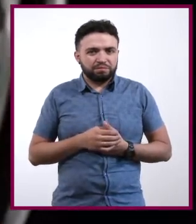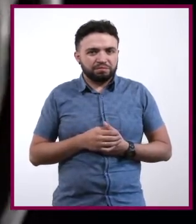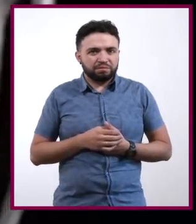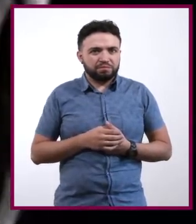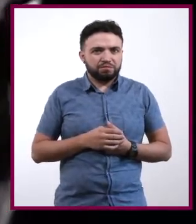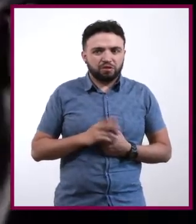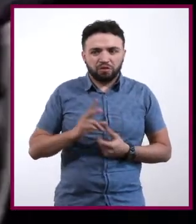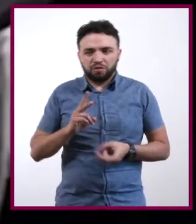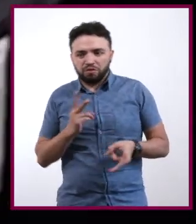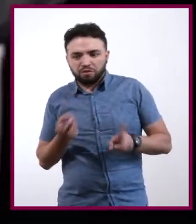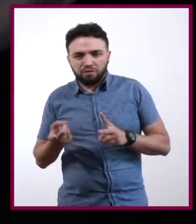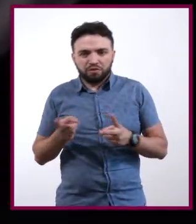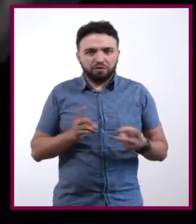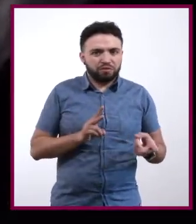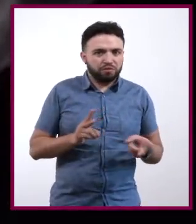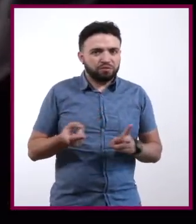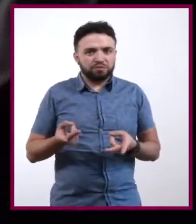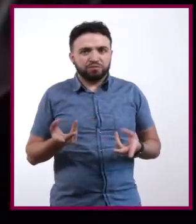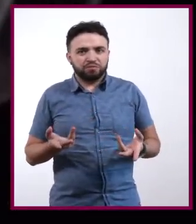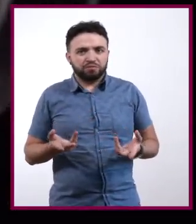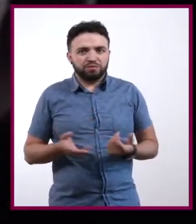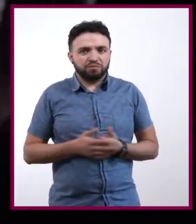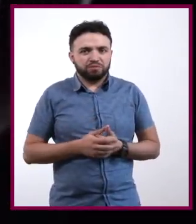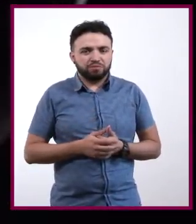híbridas, por ejemplo,